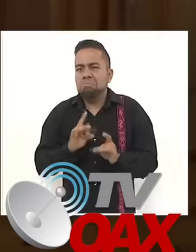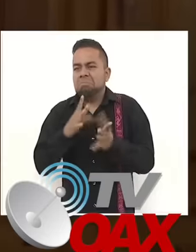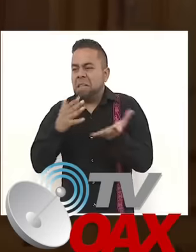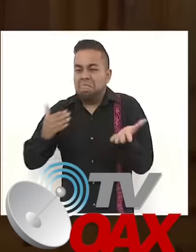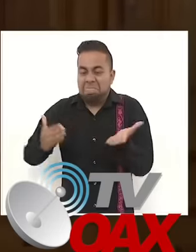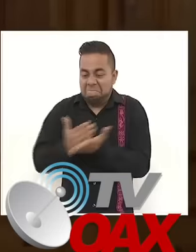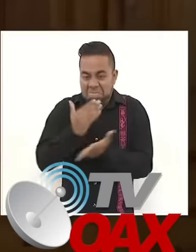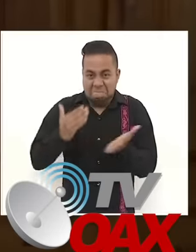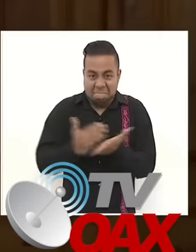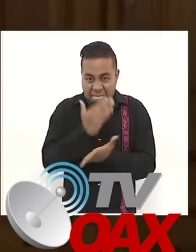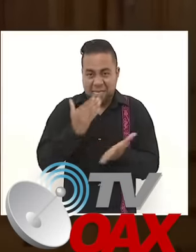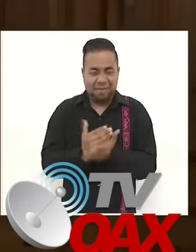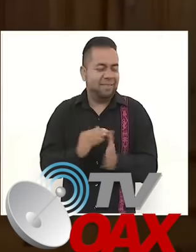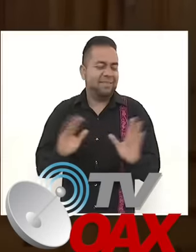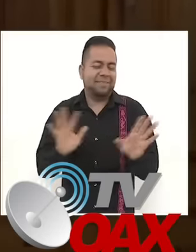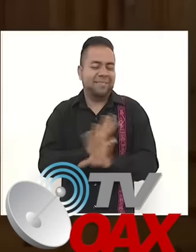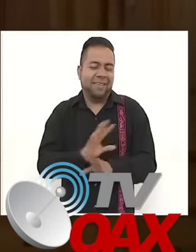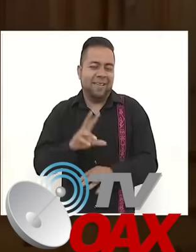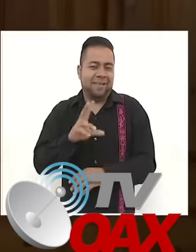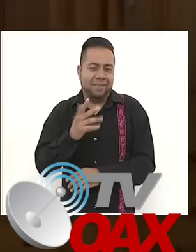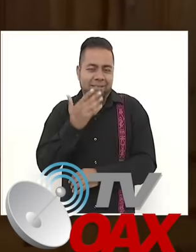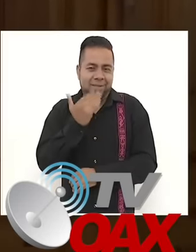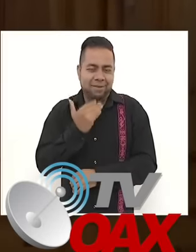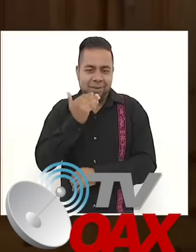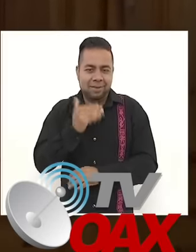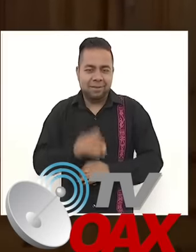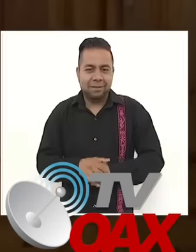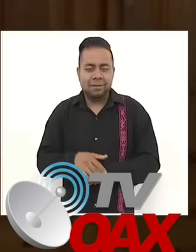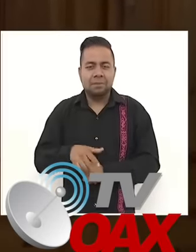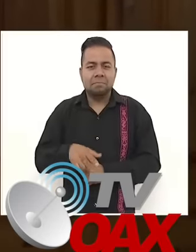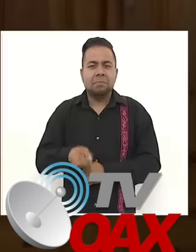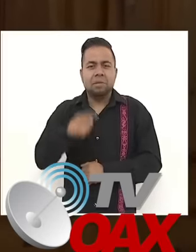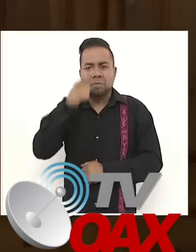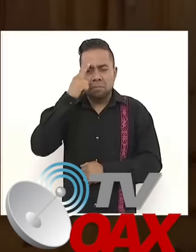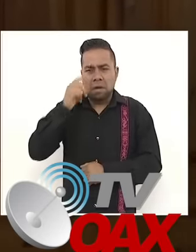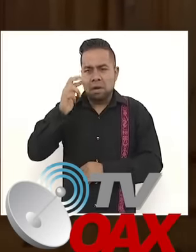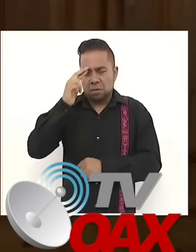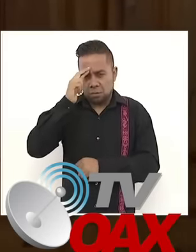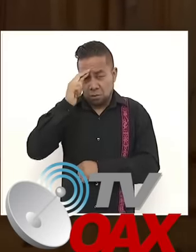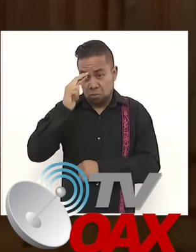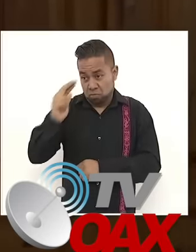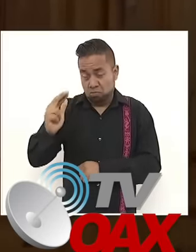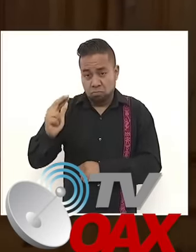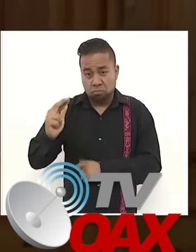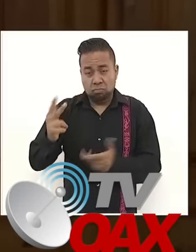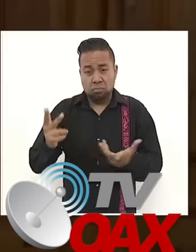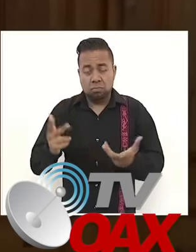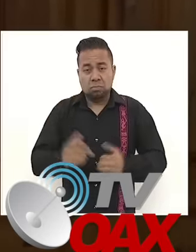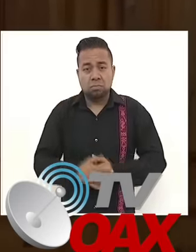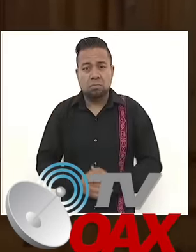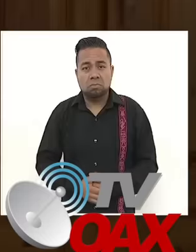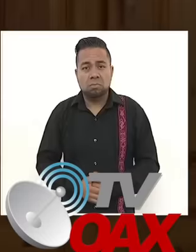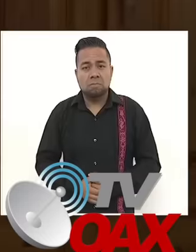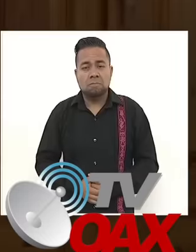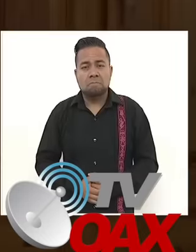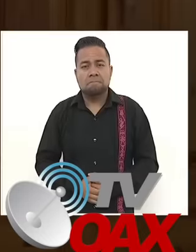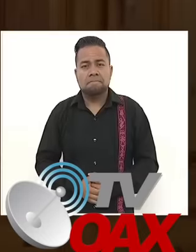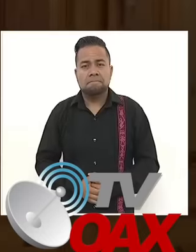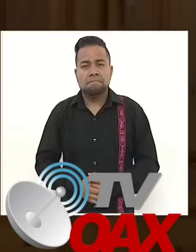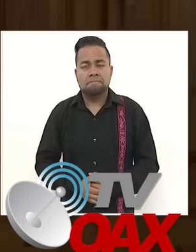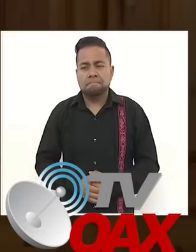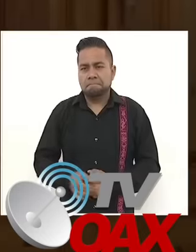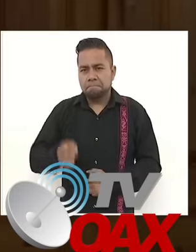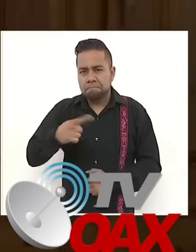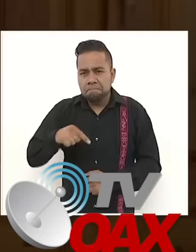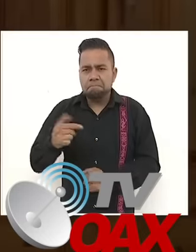pero para ser respetuoso de los que